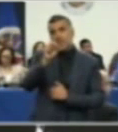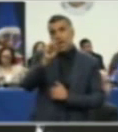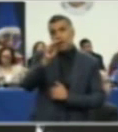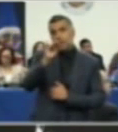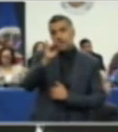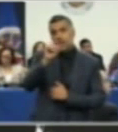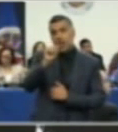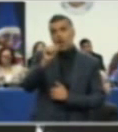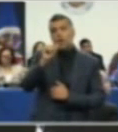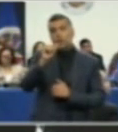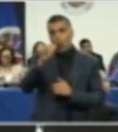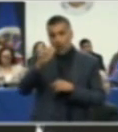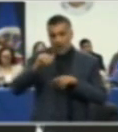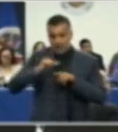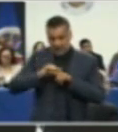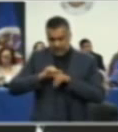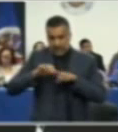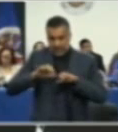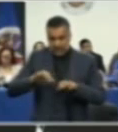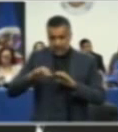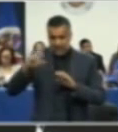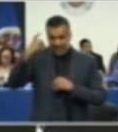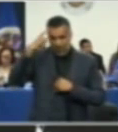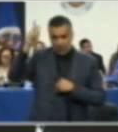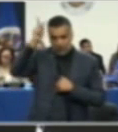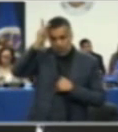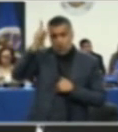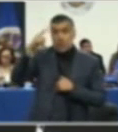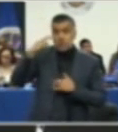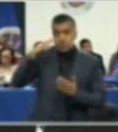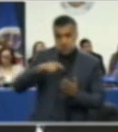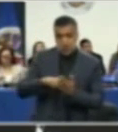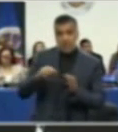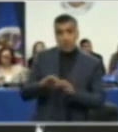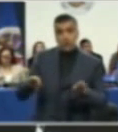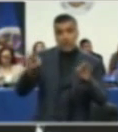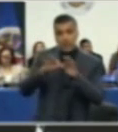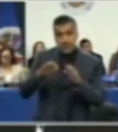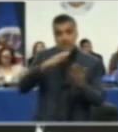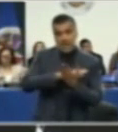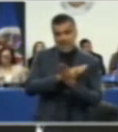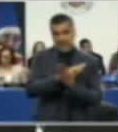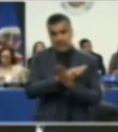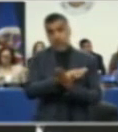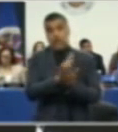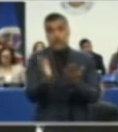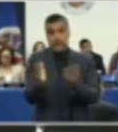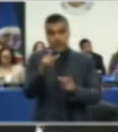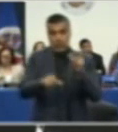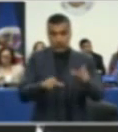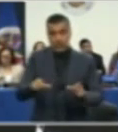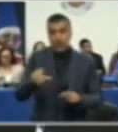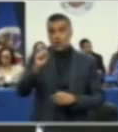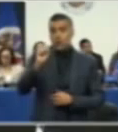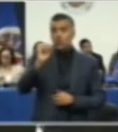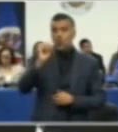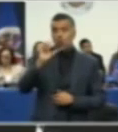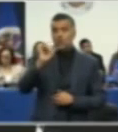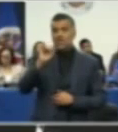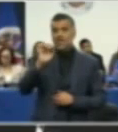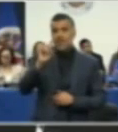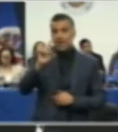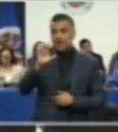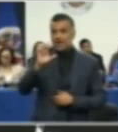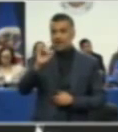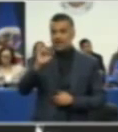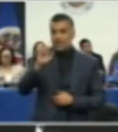práctica que se da en el Estado peruano, consideramos de mucha importancia y de ello la trascendencia de estas audiencias, que la sociedad civil pueda,